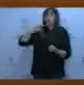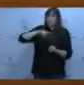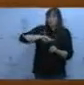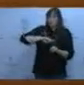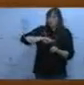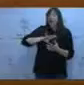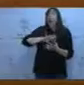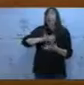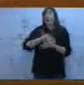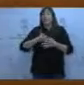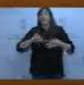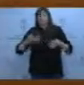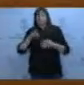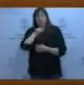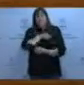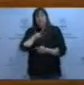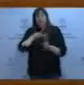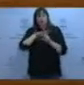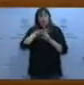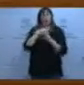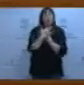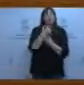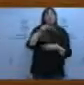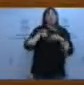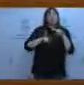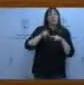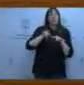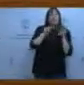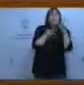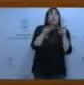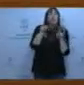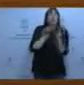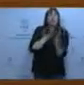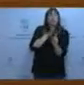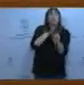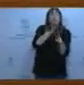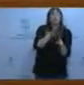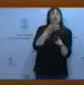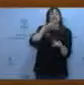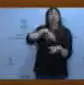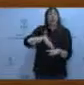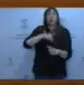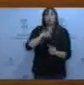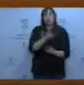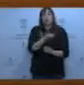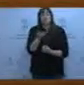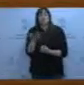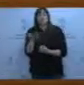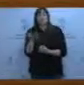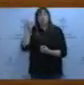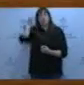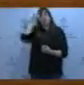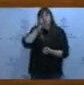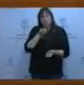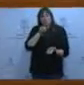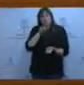adecuadas, en qué contexto, dirigidas a qué público, porque nadie de los que hemos opinado aquí hemos obviado que existe